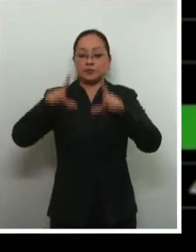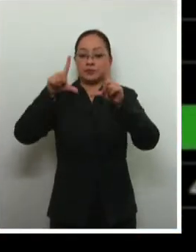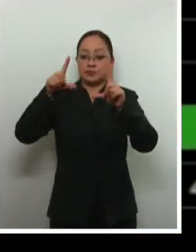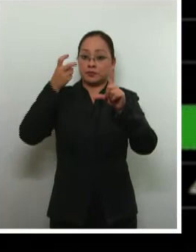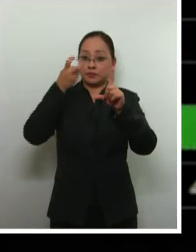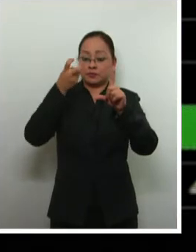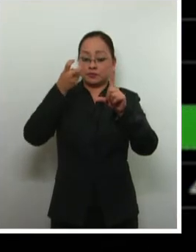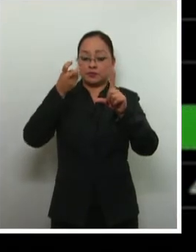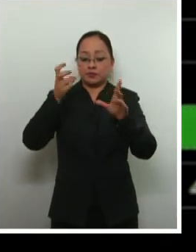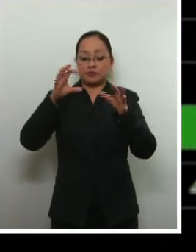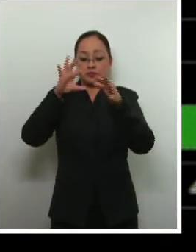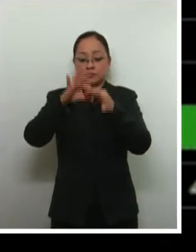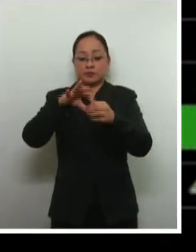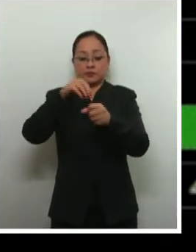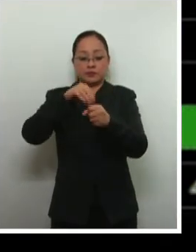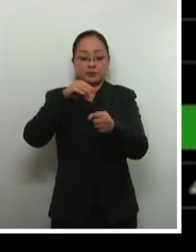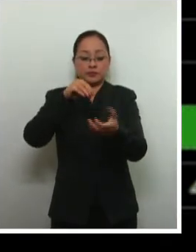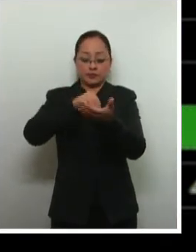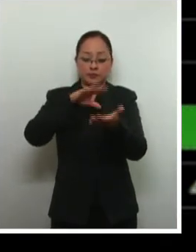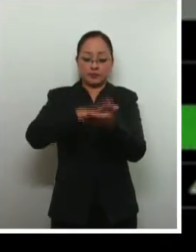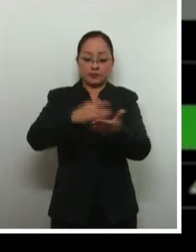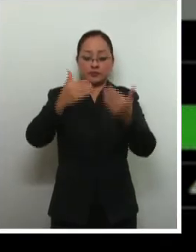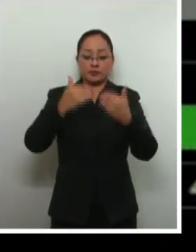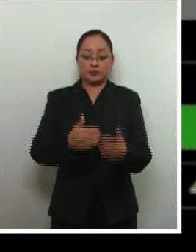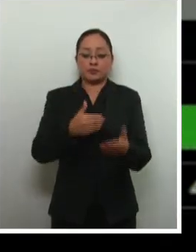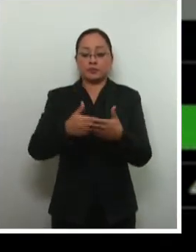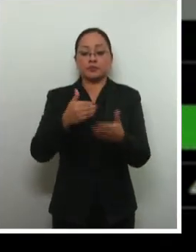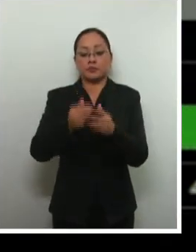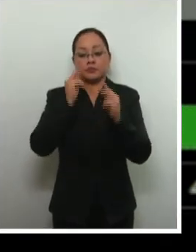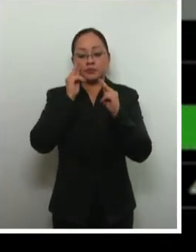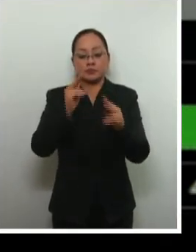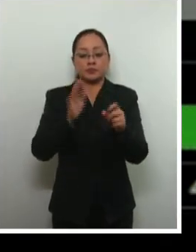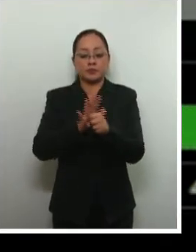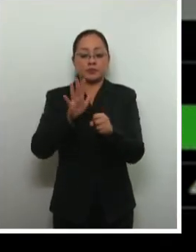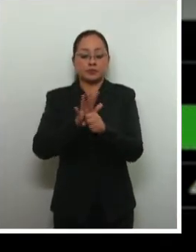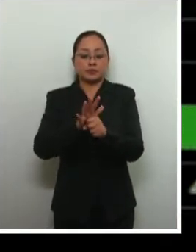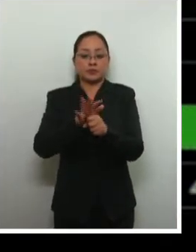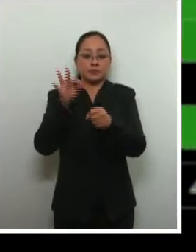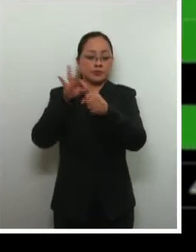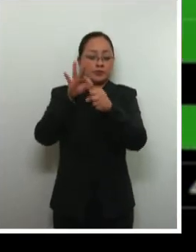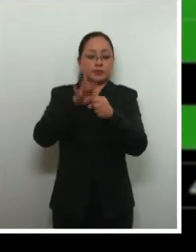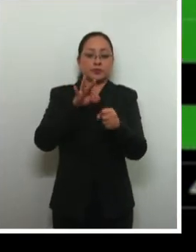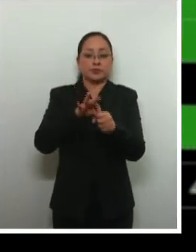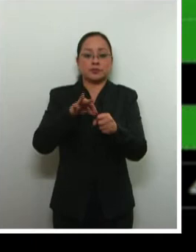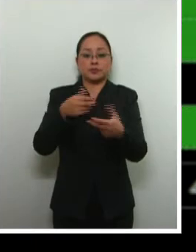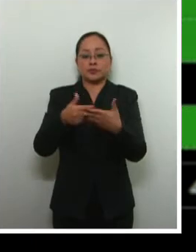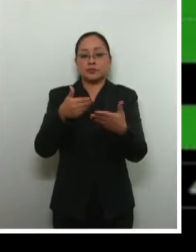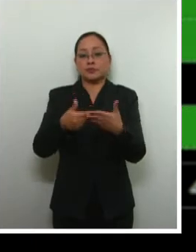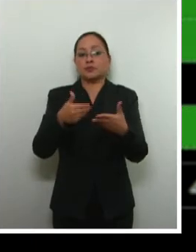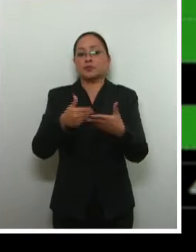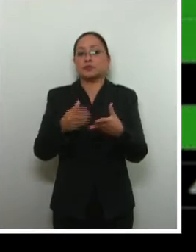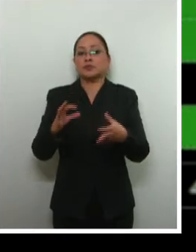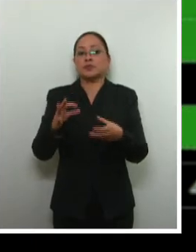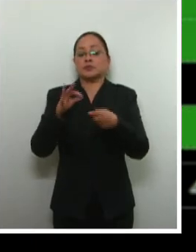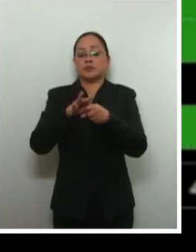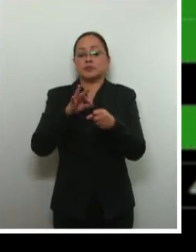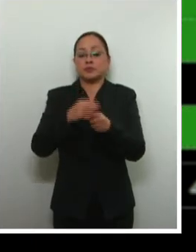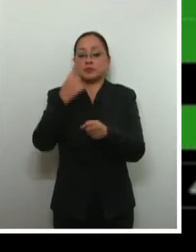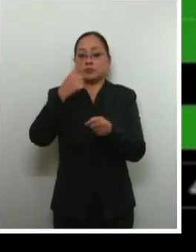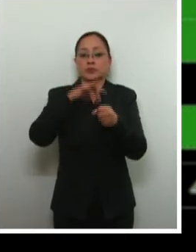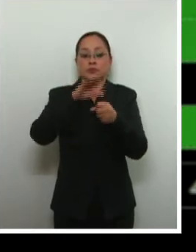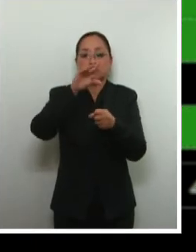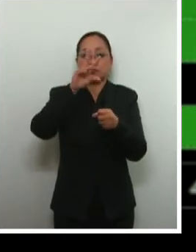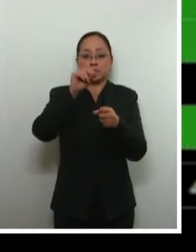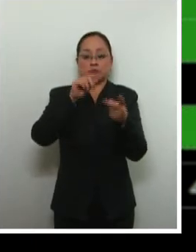electrónico. Y así que veremos esta votación en lo general y se han registrado un voto en